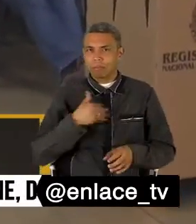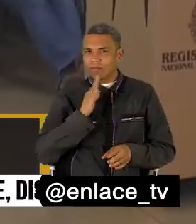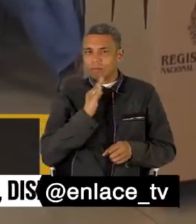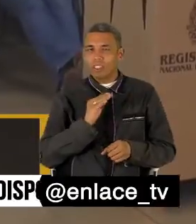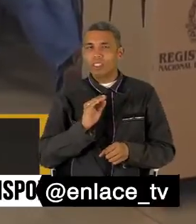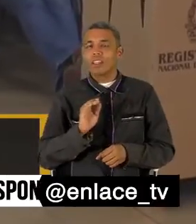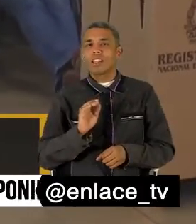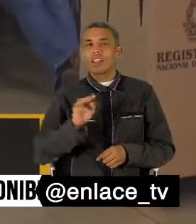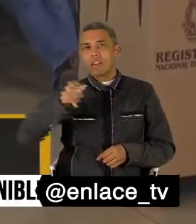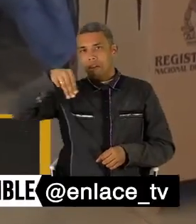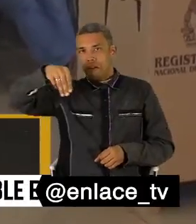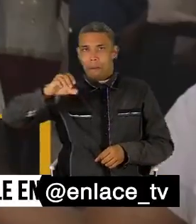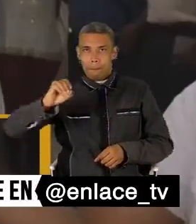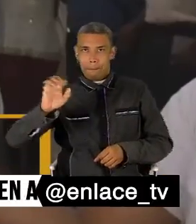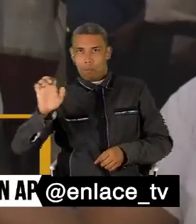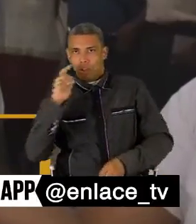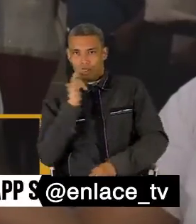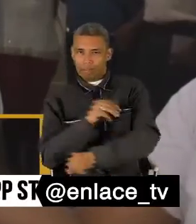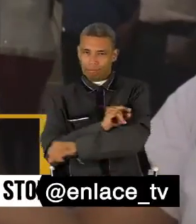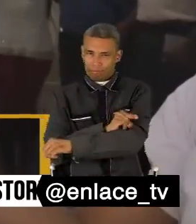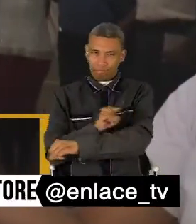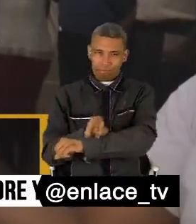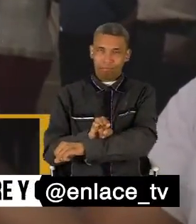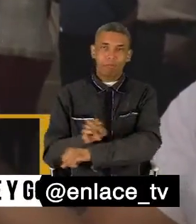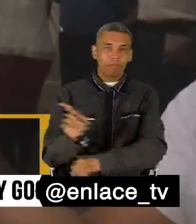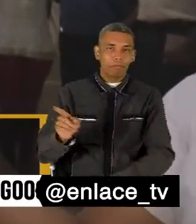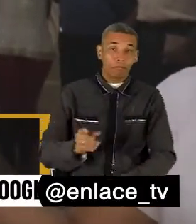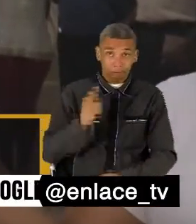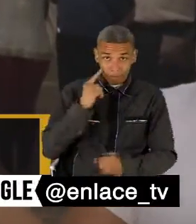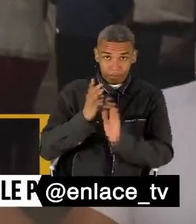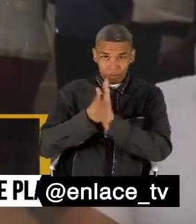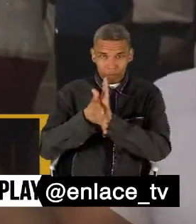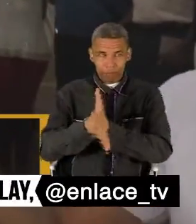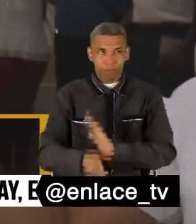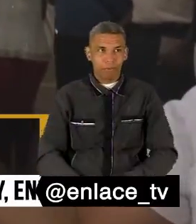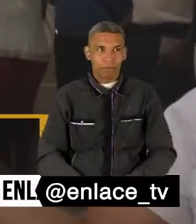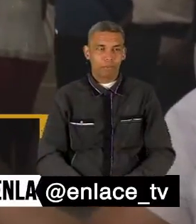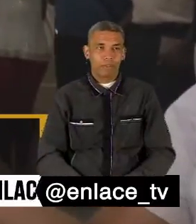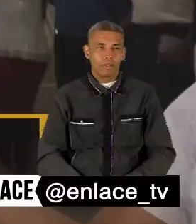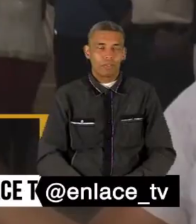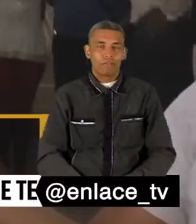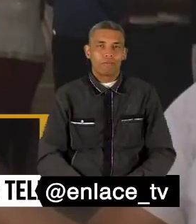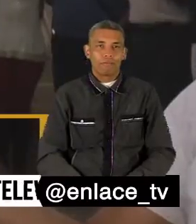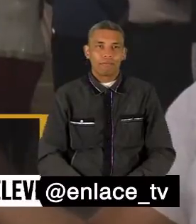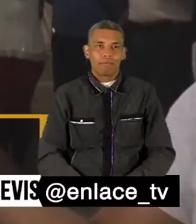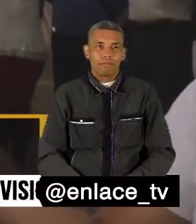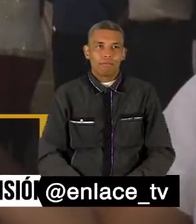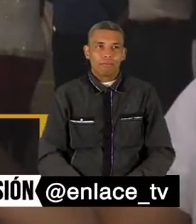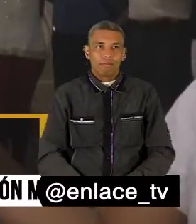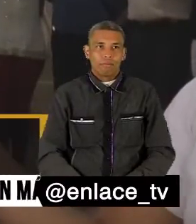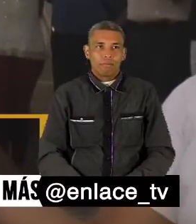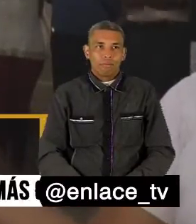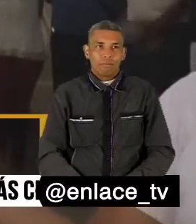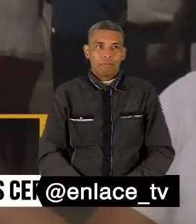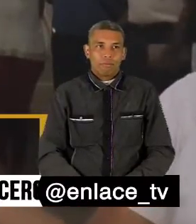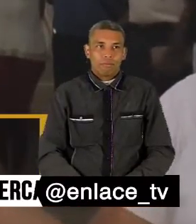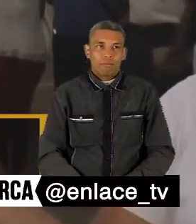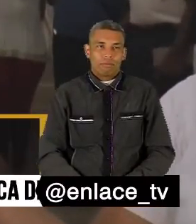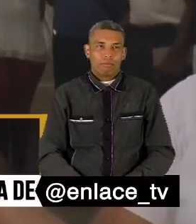de Observación Electoral MOE. Decirle a la comunidad artística y cultural del municipio de Barranca Bermeja que se ha llevado a cabo